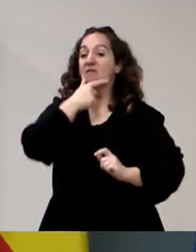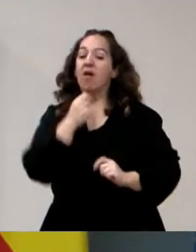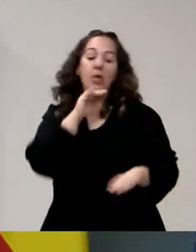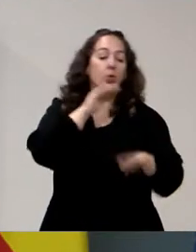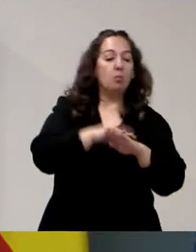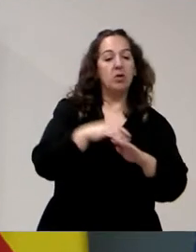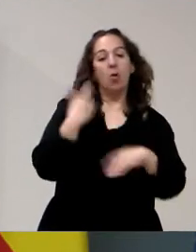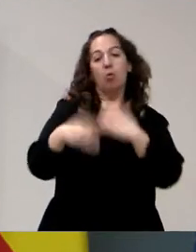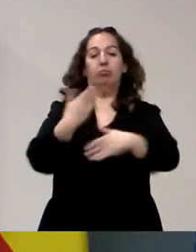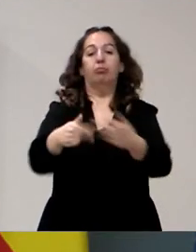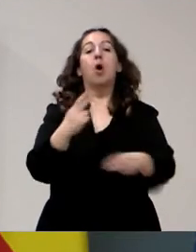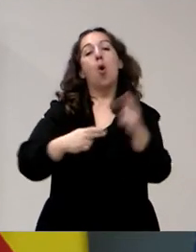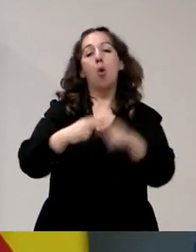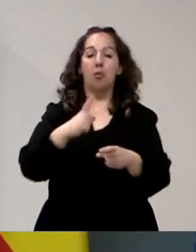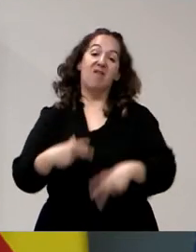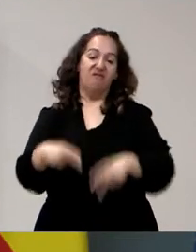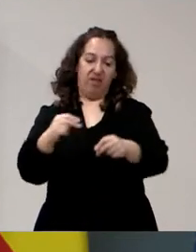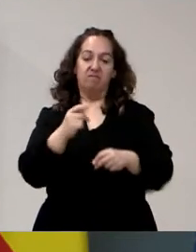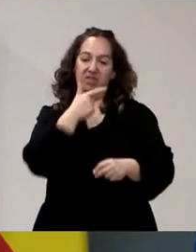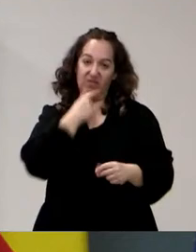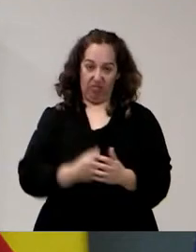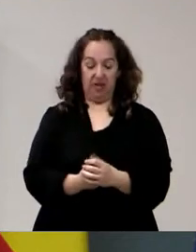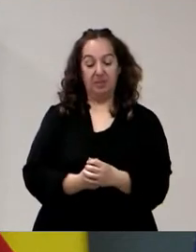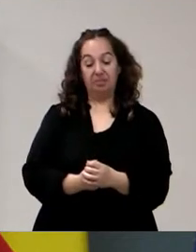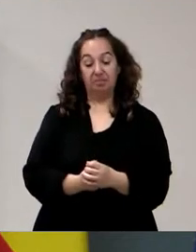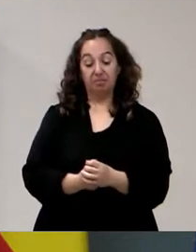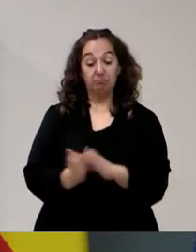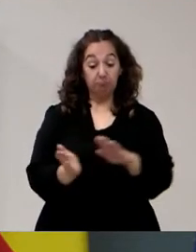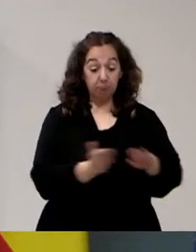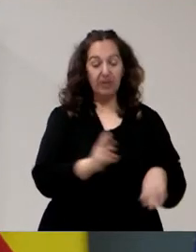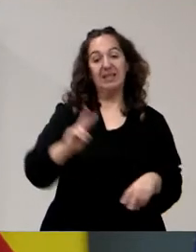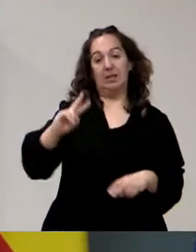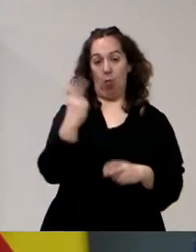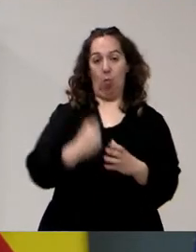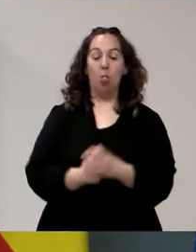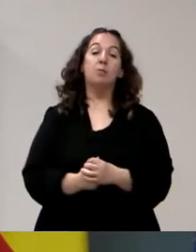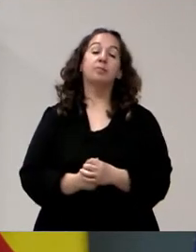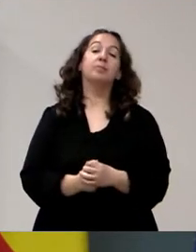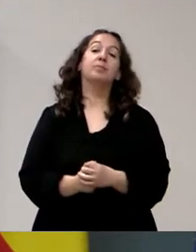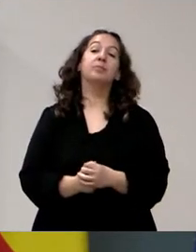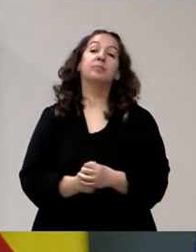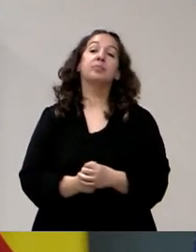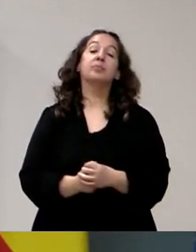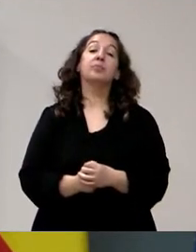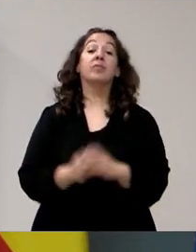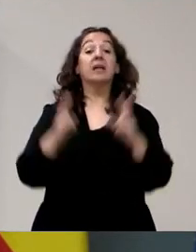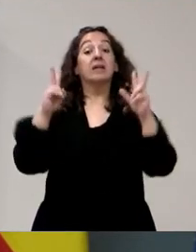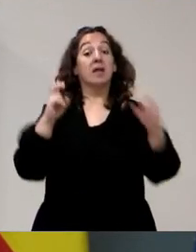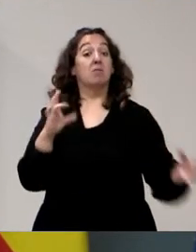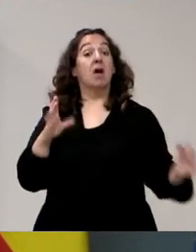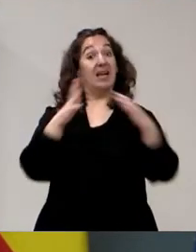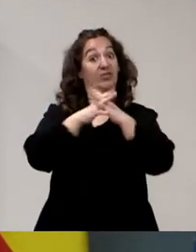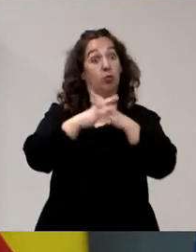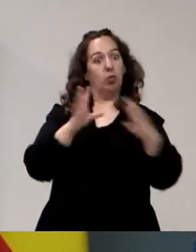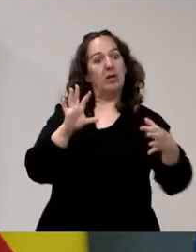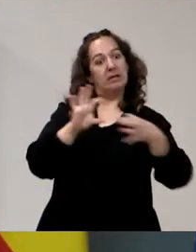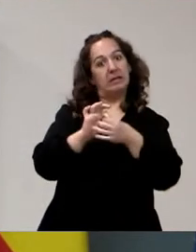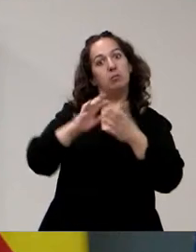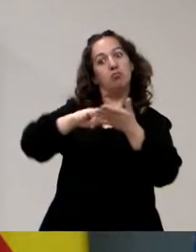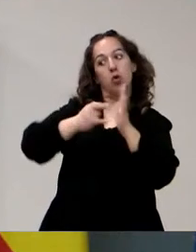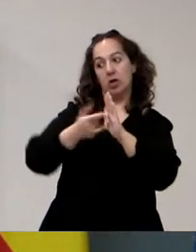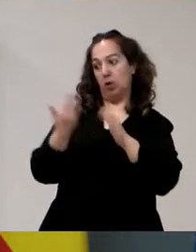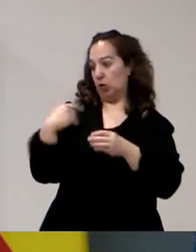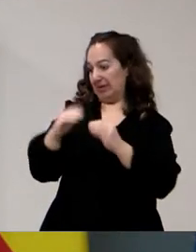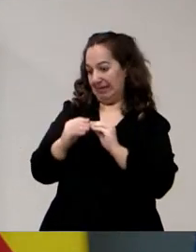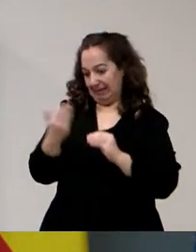acelerar el ritmo de ejecución de esos trabajos en segundo lugar en relación con las infraestructuras y los proyectos que están en